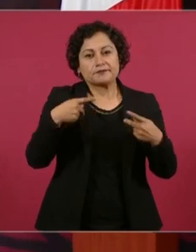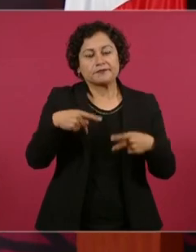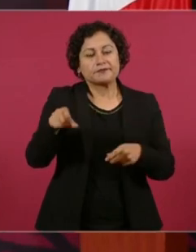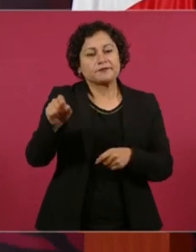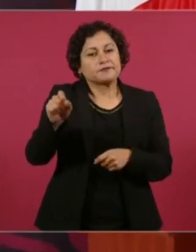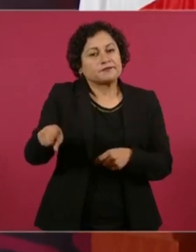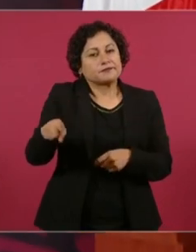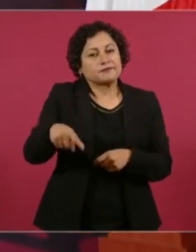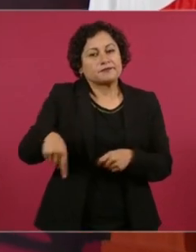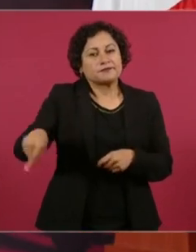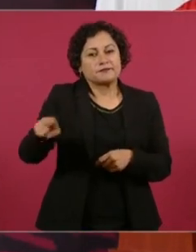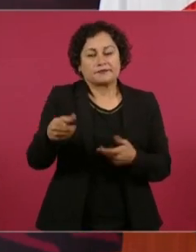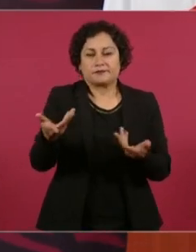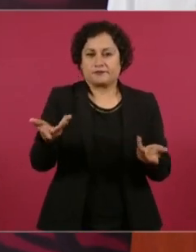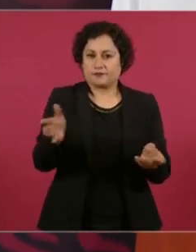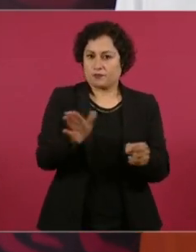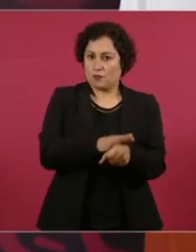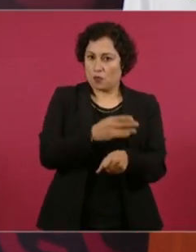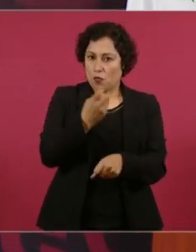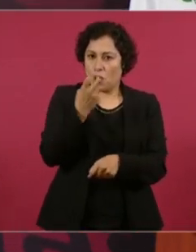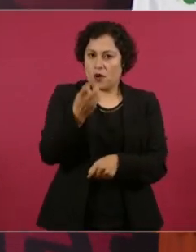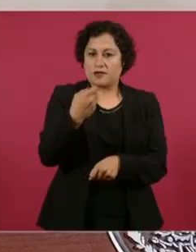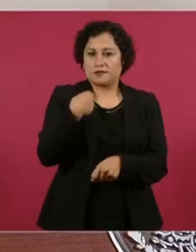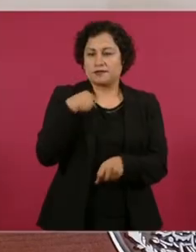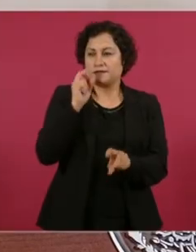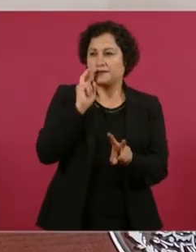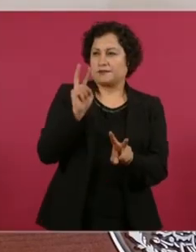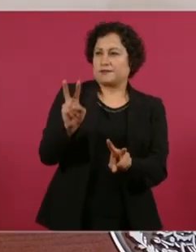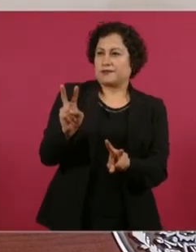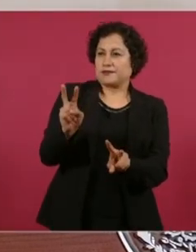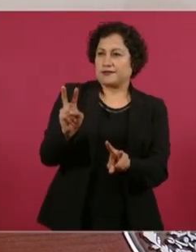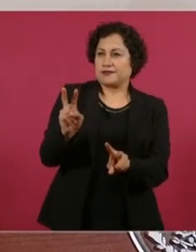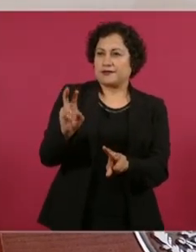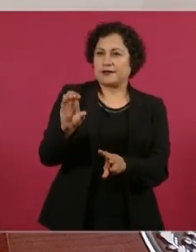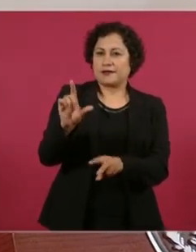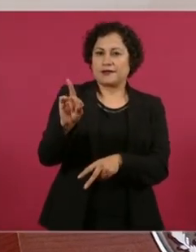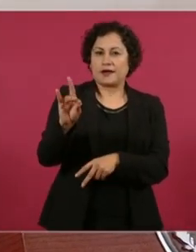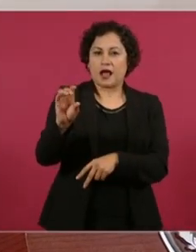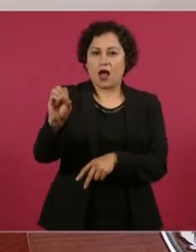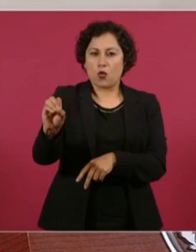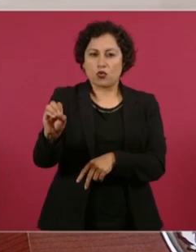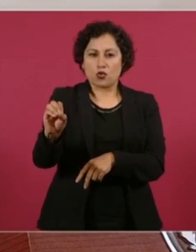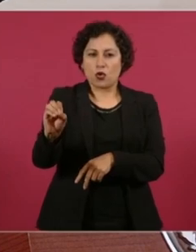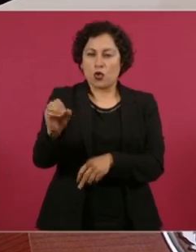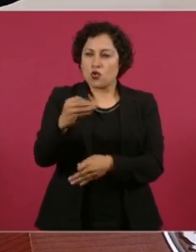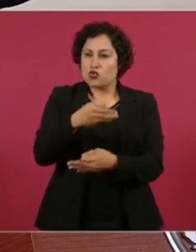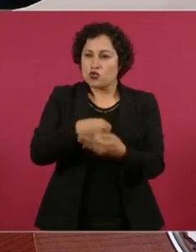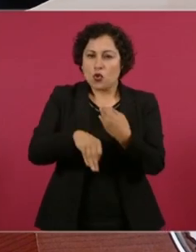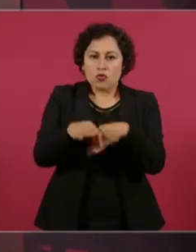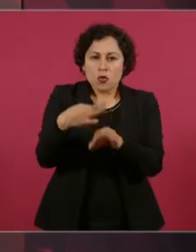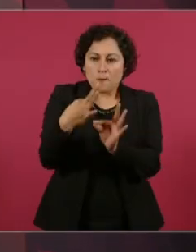Sí, por eso cuando me di cuenta de que ya Claudio ya tenía resuelto todo, planchado todo,